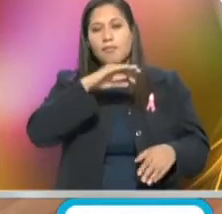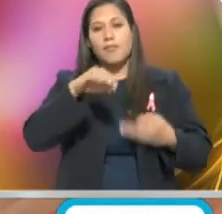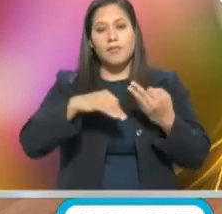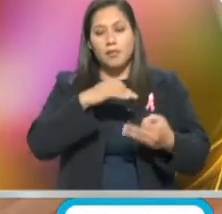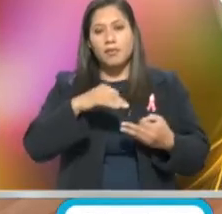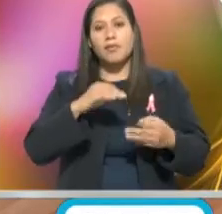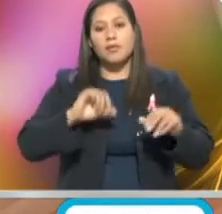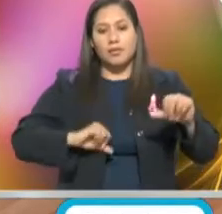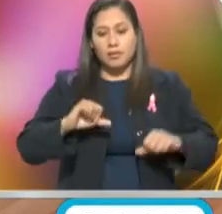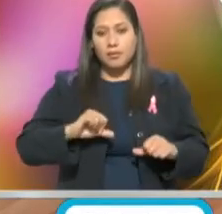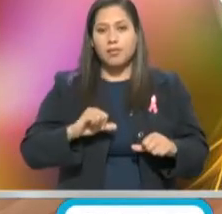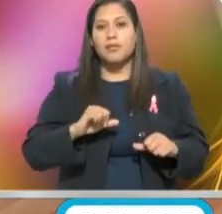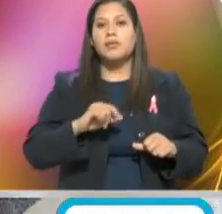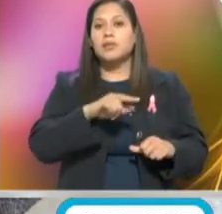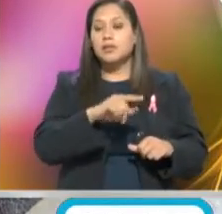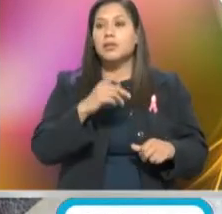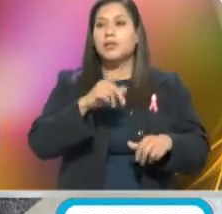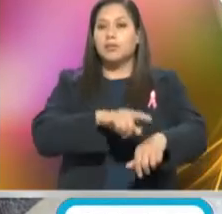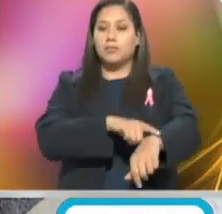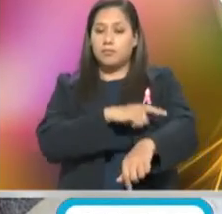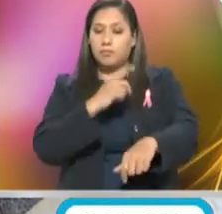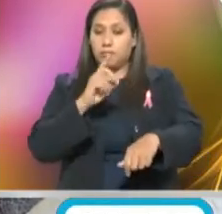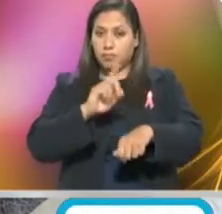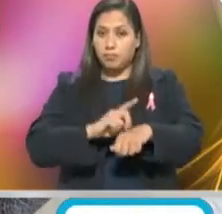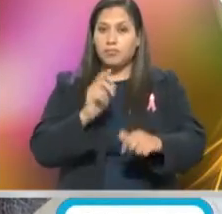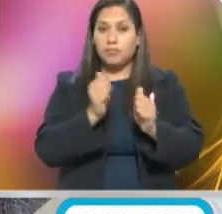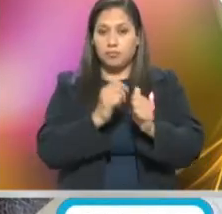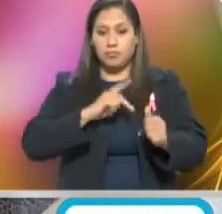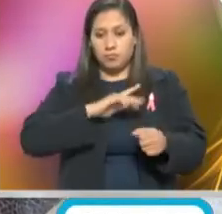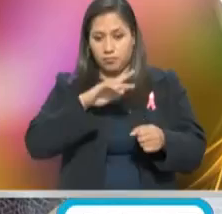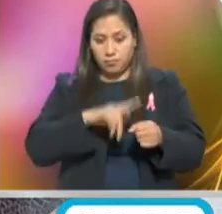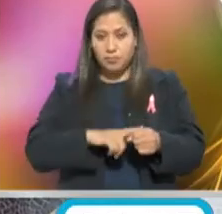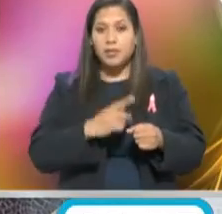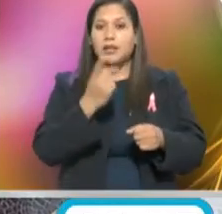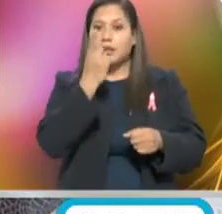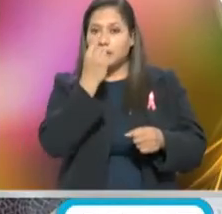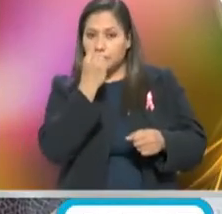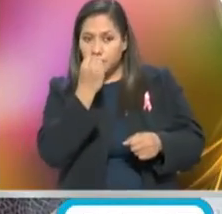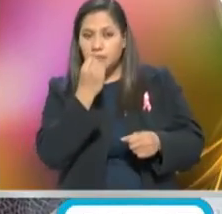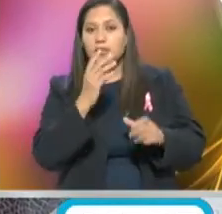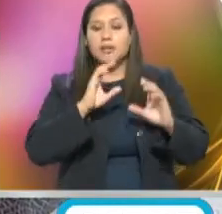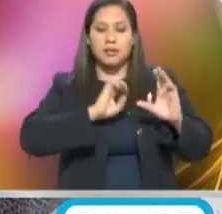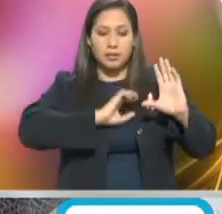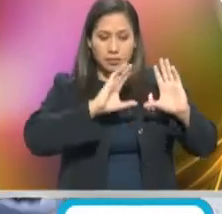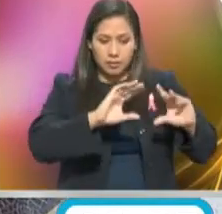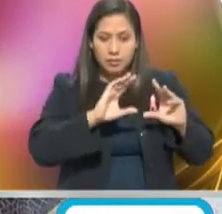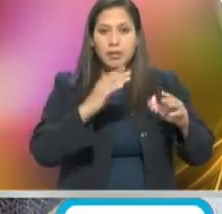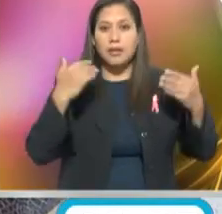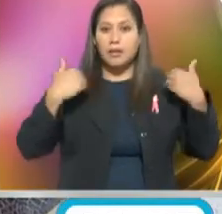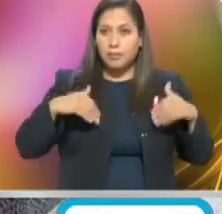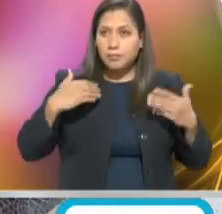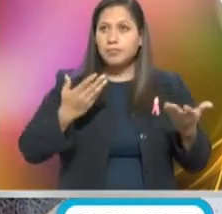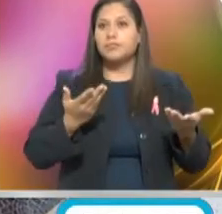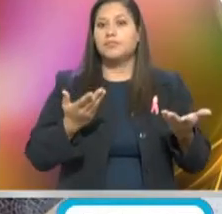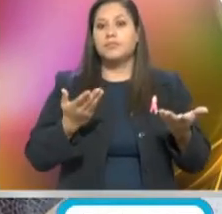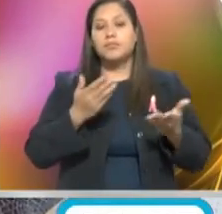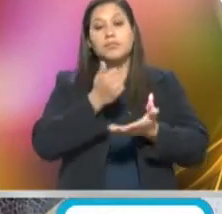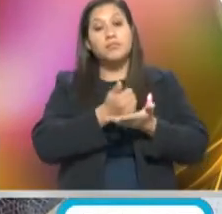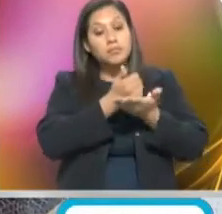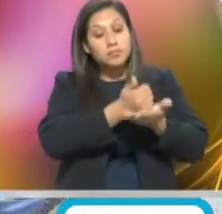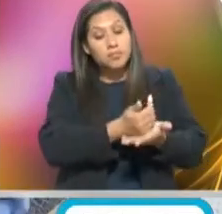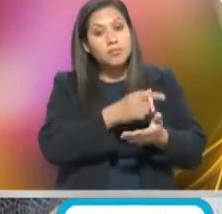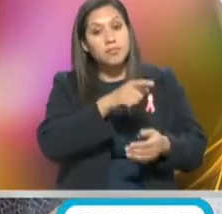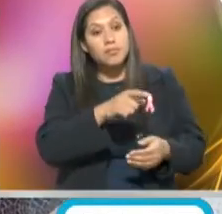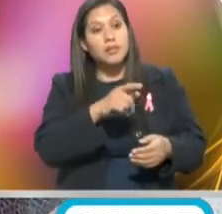las actividades que tenemos durante el día con nuestros animales. Desayunar, entrenarlos, pasearlos, ayudar